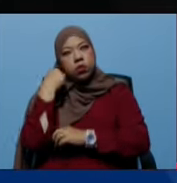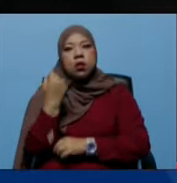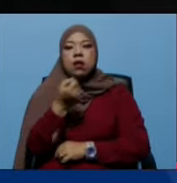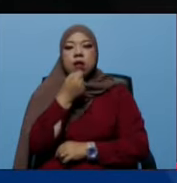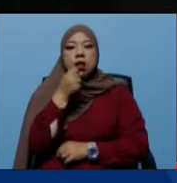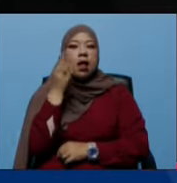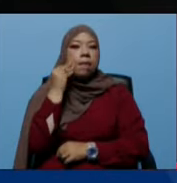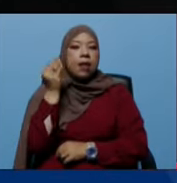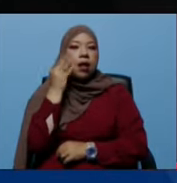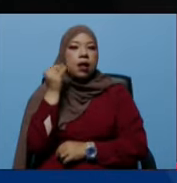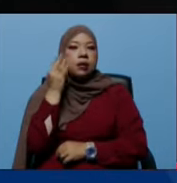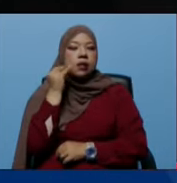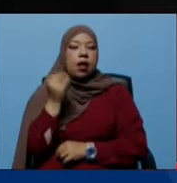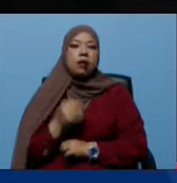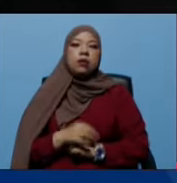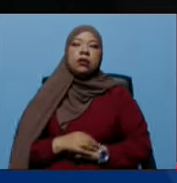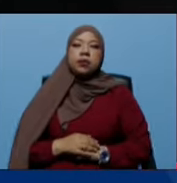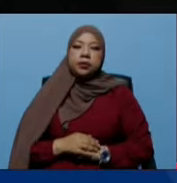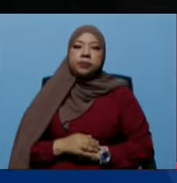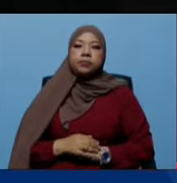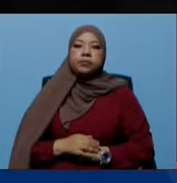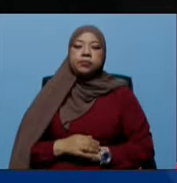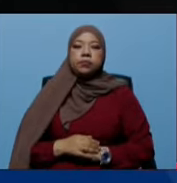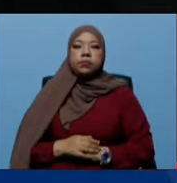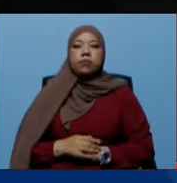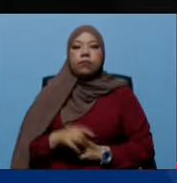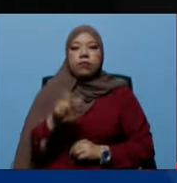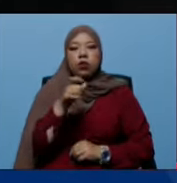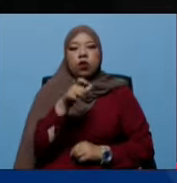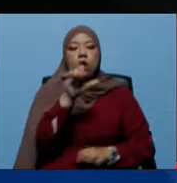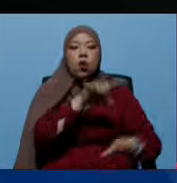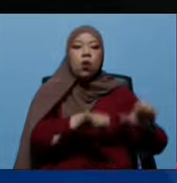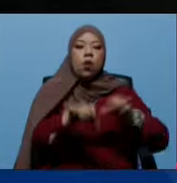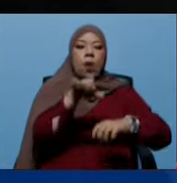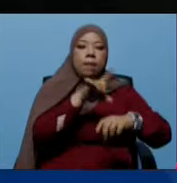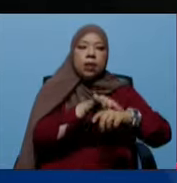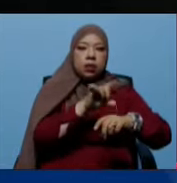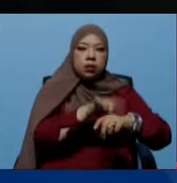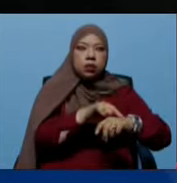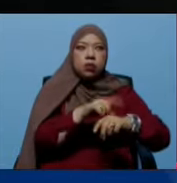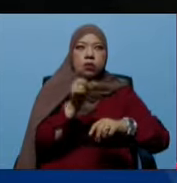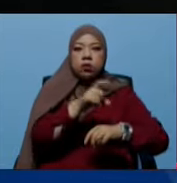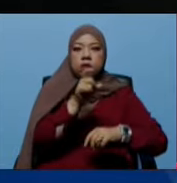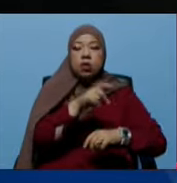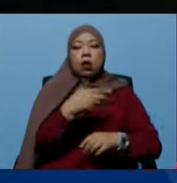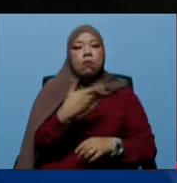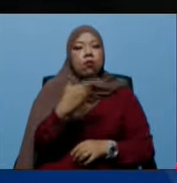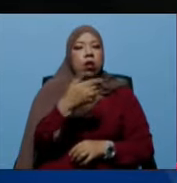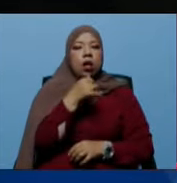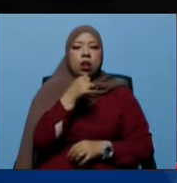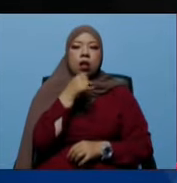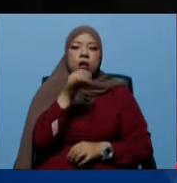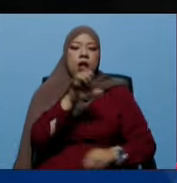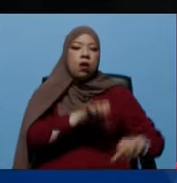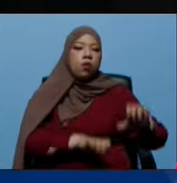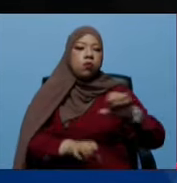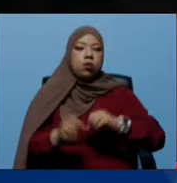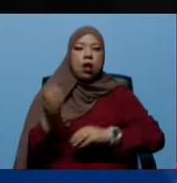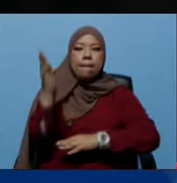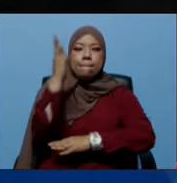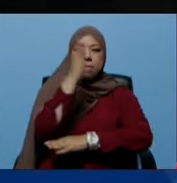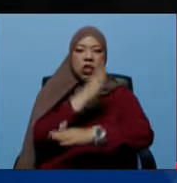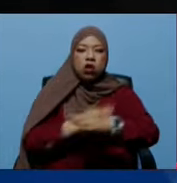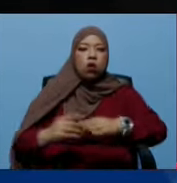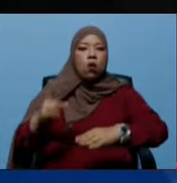experimental y un núcleo de biomedicina tan necesaria para el desarrollo de la salud hoy